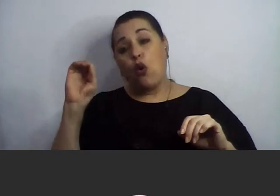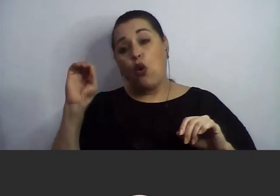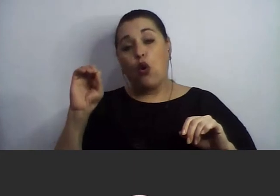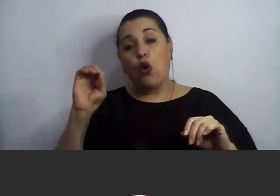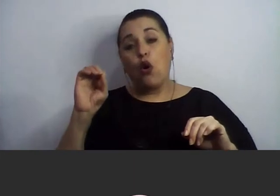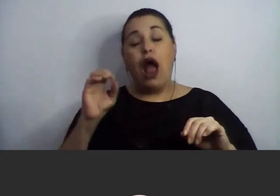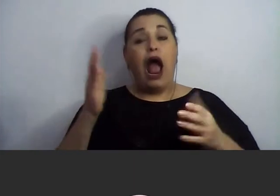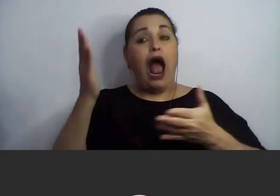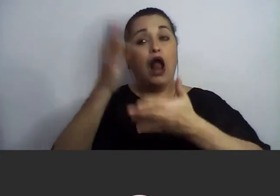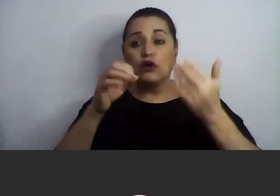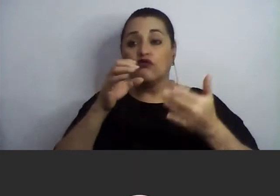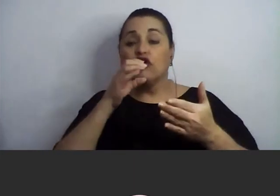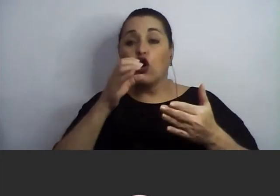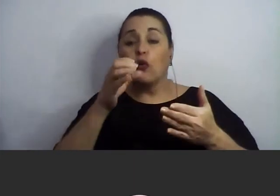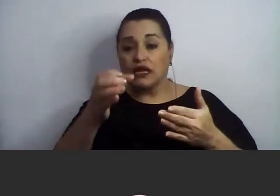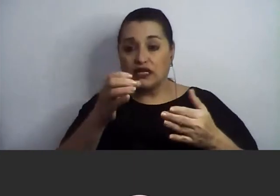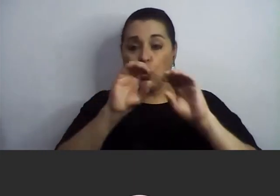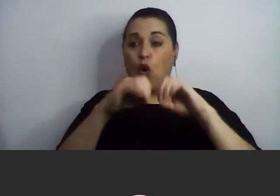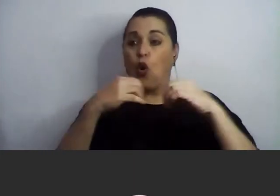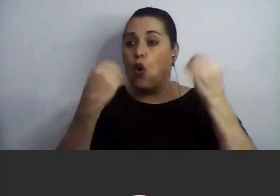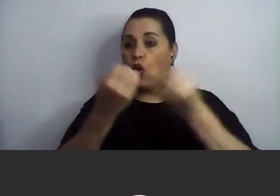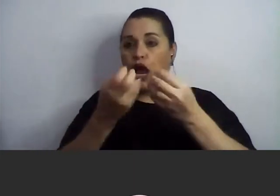recomendaciones de órganos de tratado